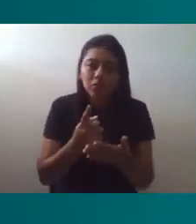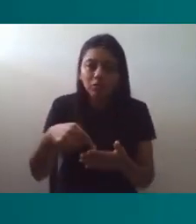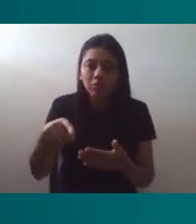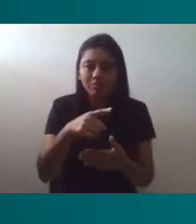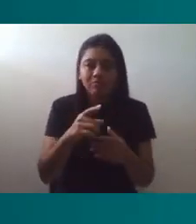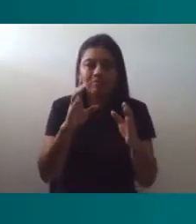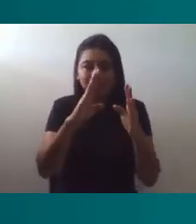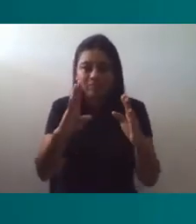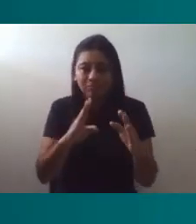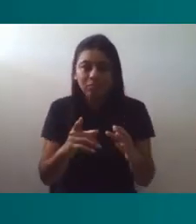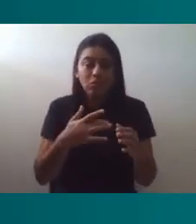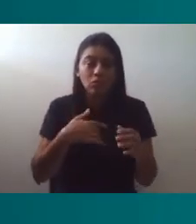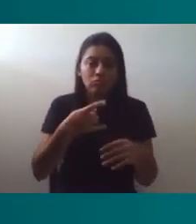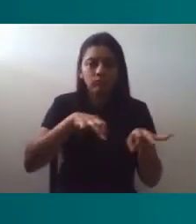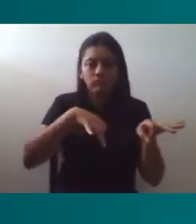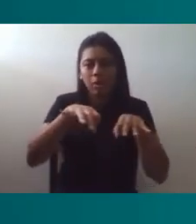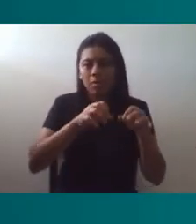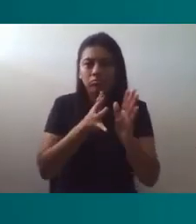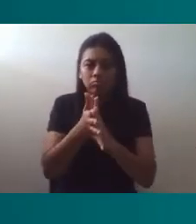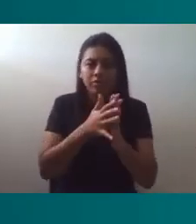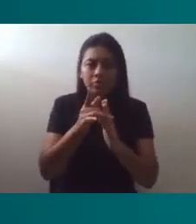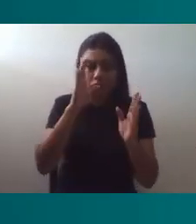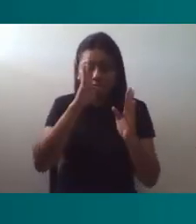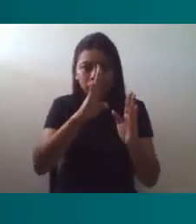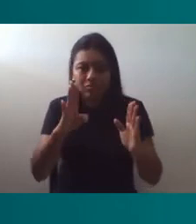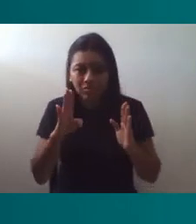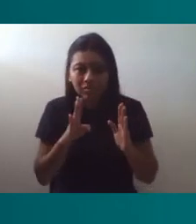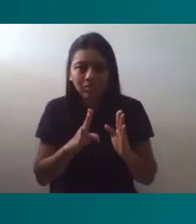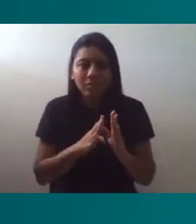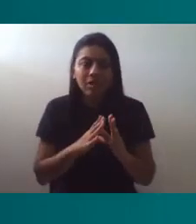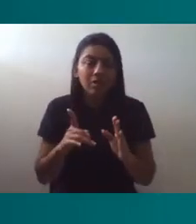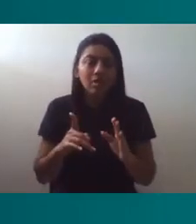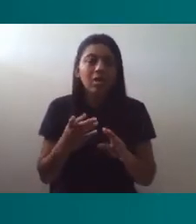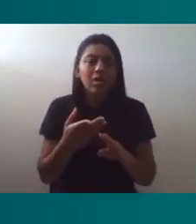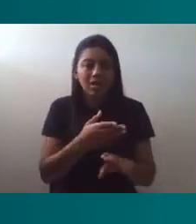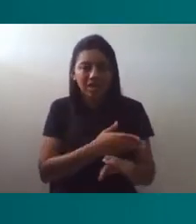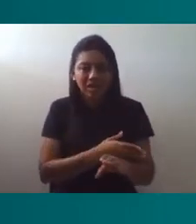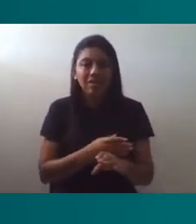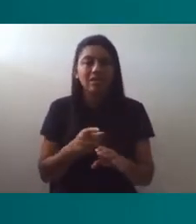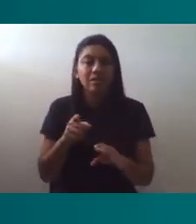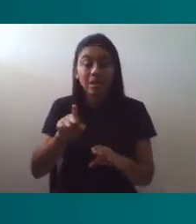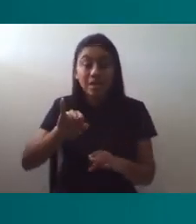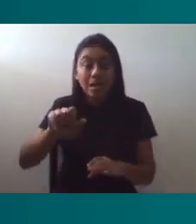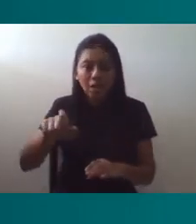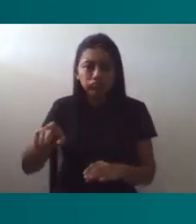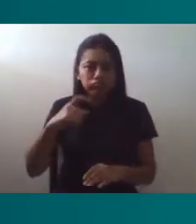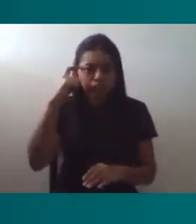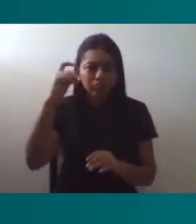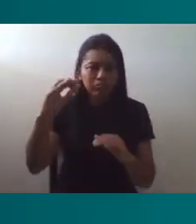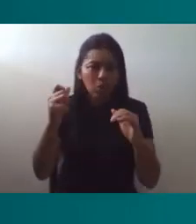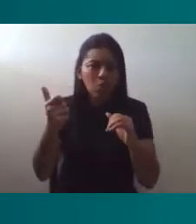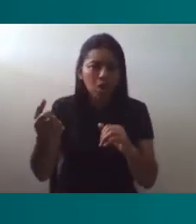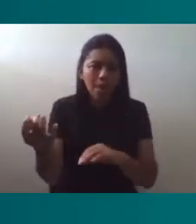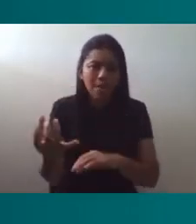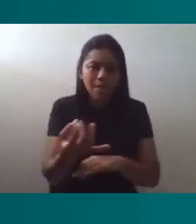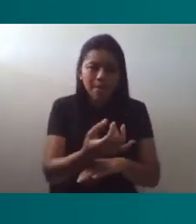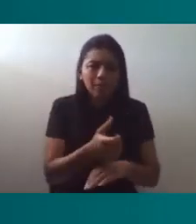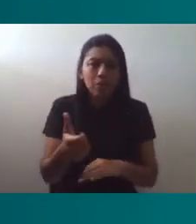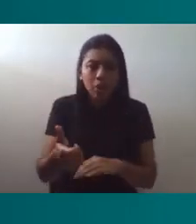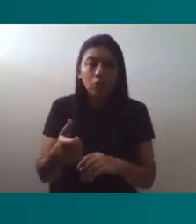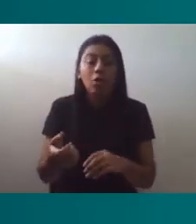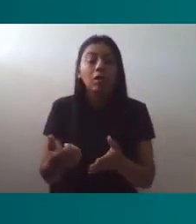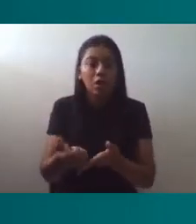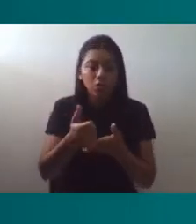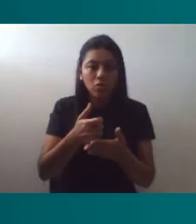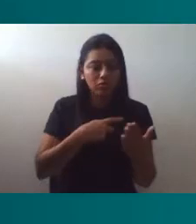la explicación, pues, que les quería, pues, como contar con este ámbito, las lecciones aprendidas y el potencial que tiene la inteligencia artificial para la gestión de proyectos